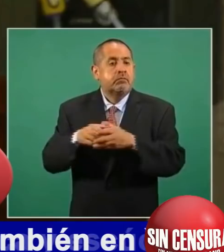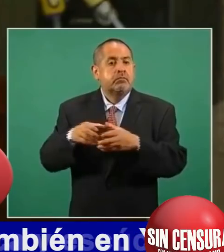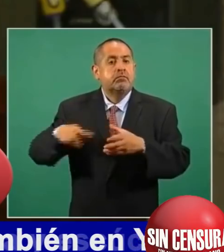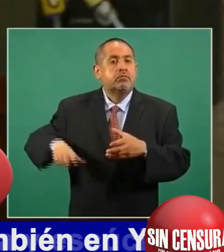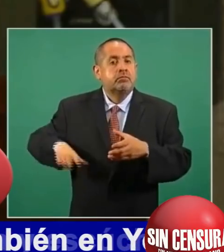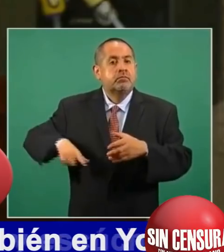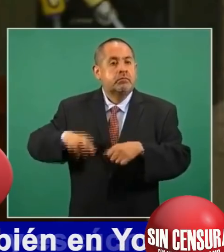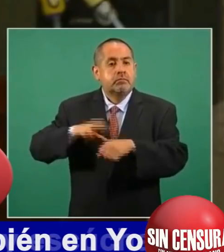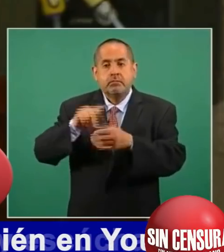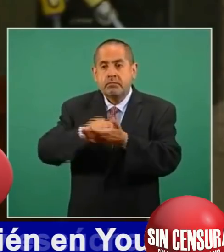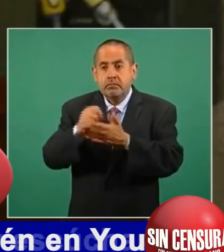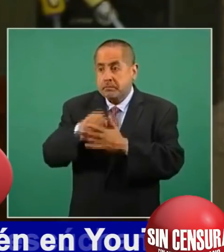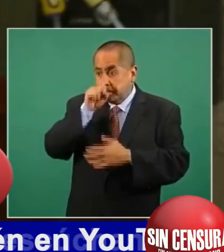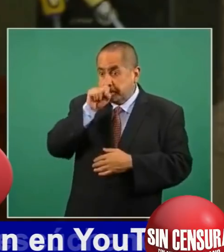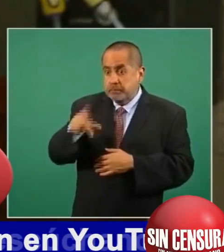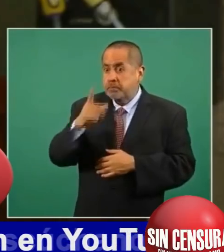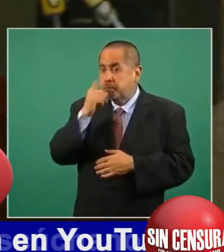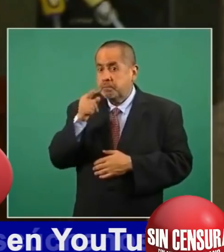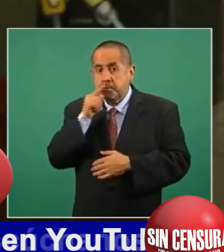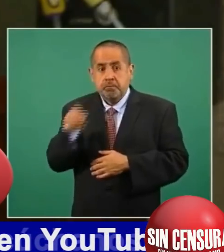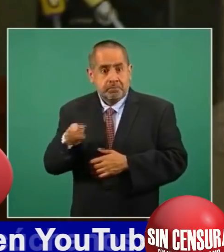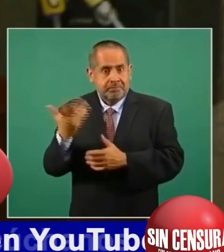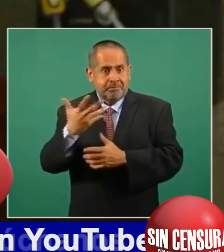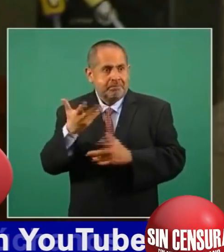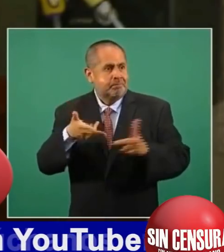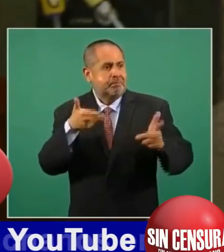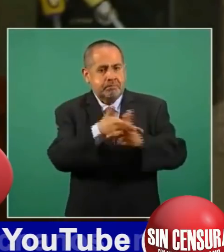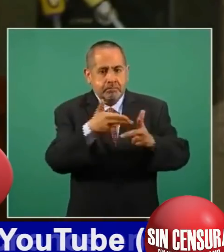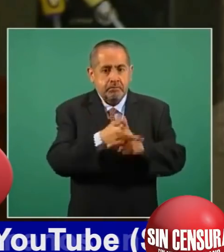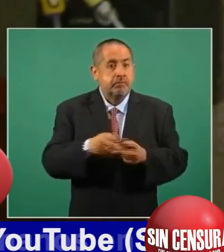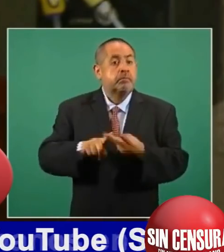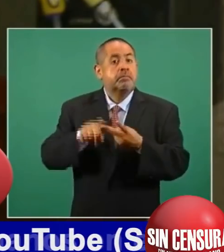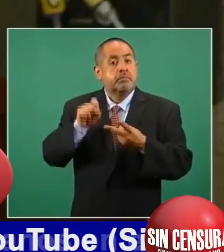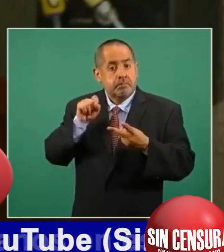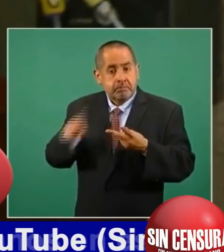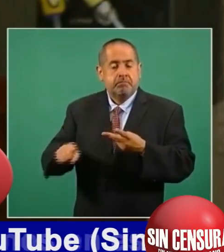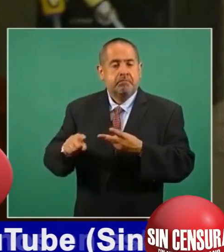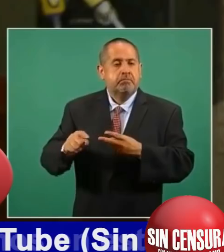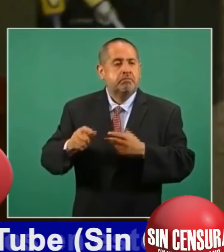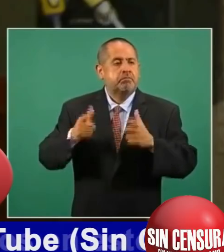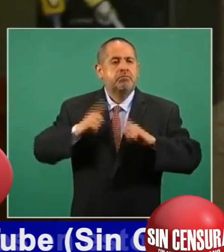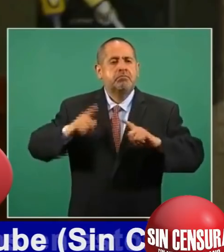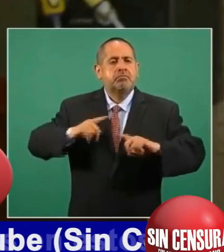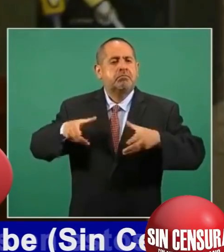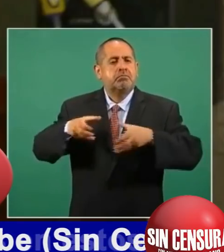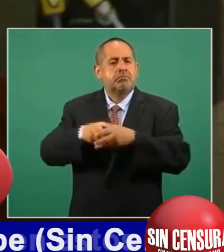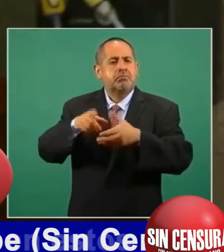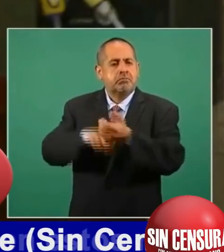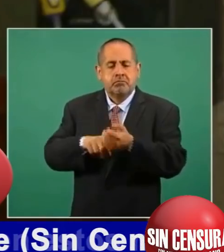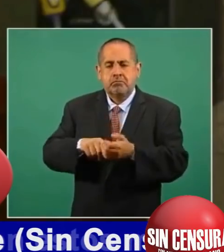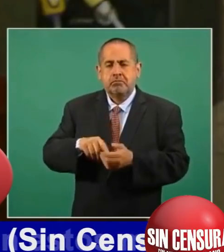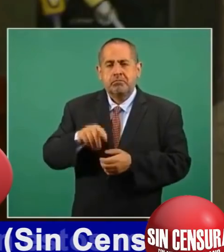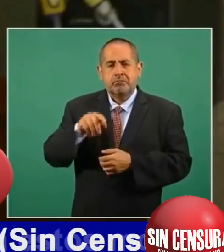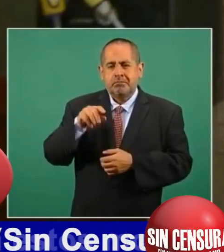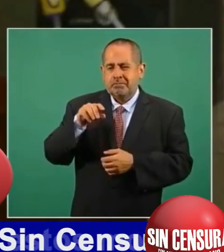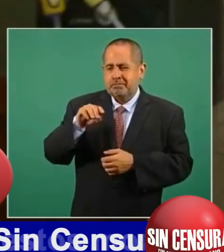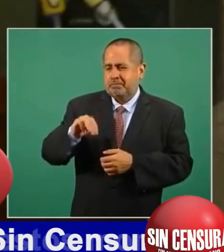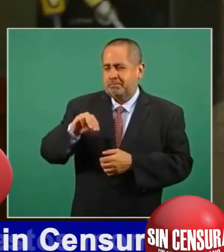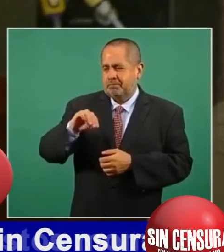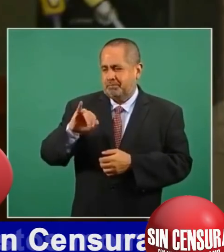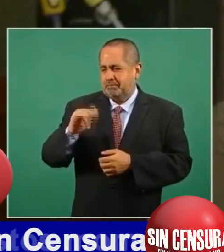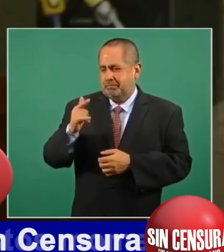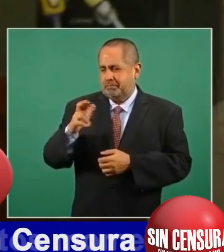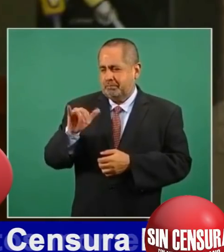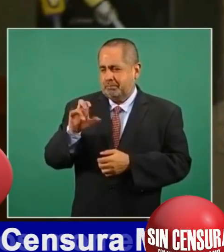Tamaulipas, preocupa que estén involucrados agentes de migración. Entonces, presidente, ahí preguntarle cómo avanza esto,